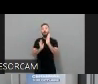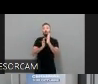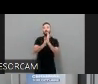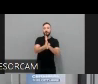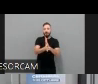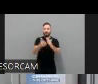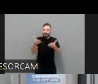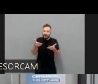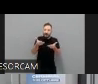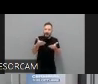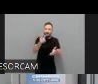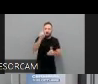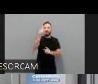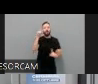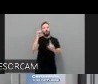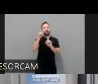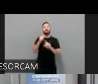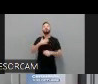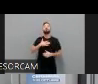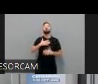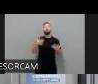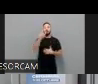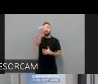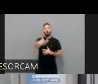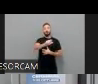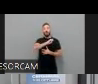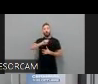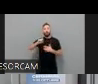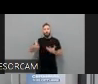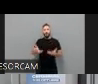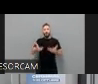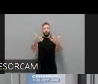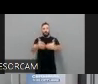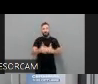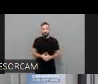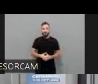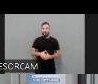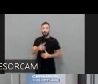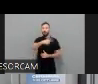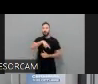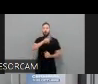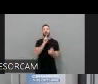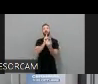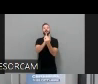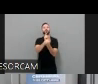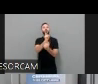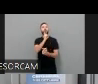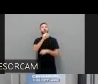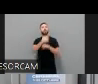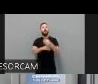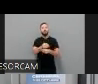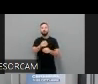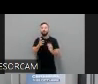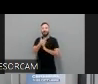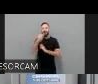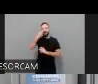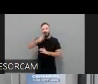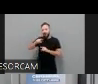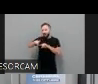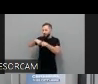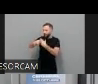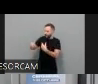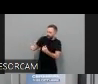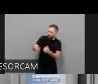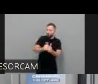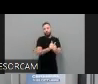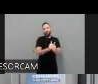buscar la autonomía de la persona. La intervención, nosotros lo que hacemos es una intervención real, conjuntamente con la familia, ¿vale? Basándonos en